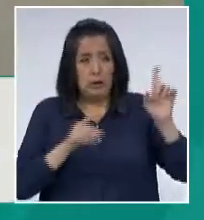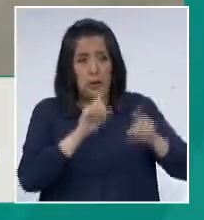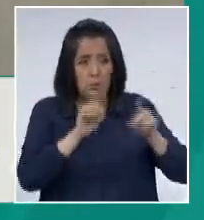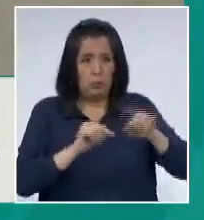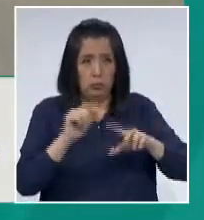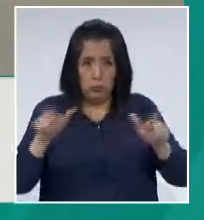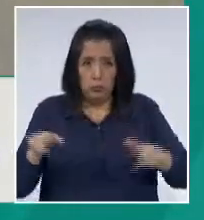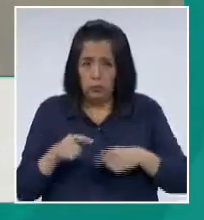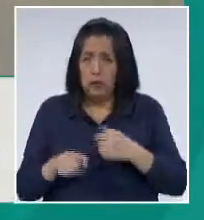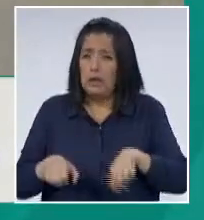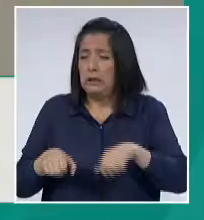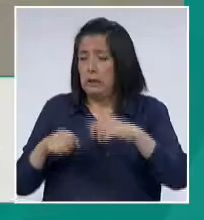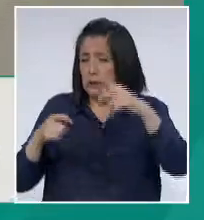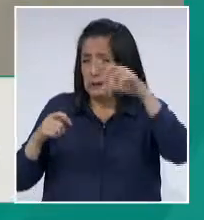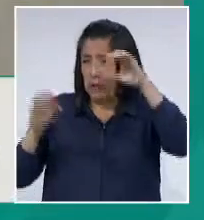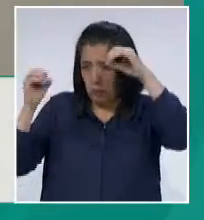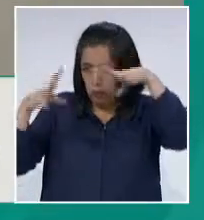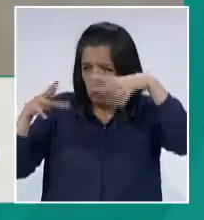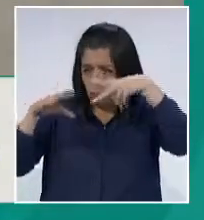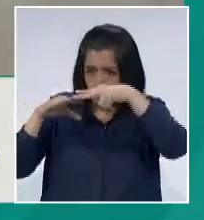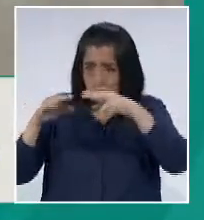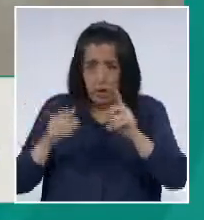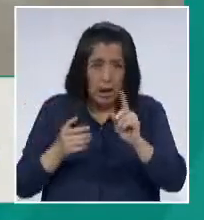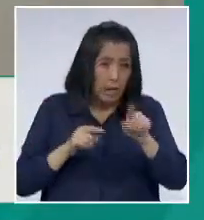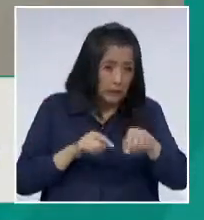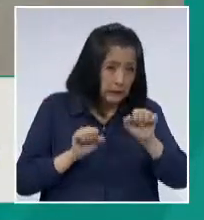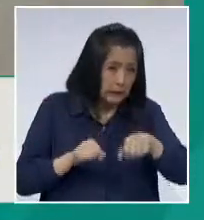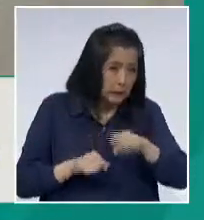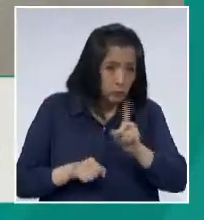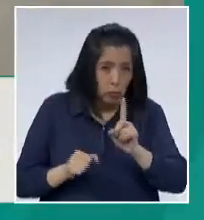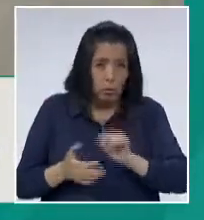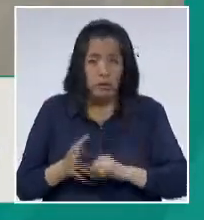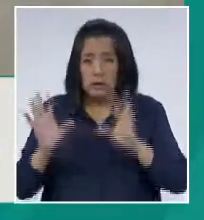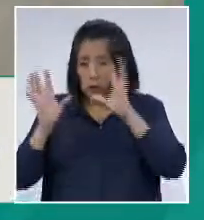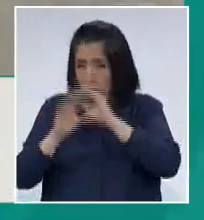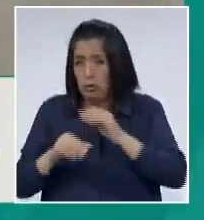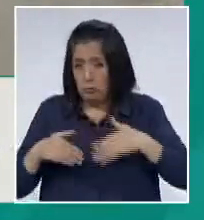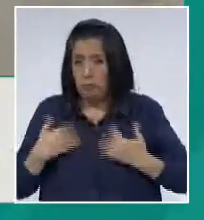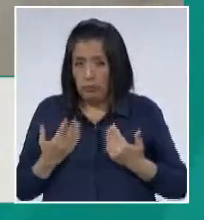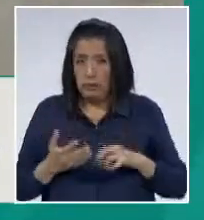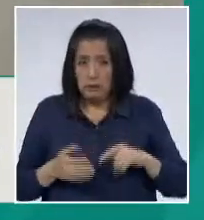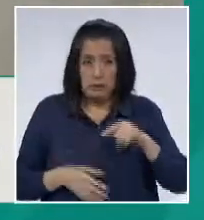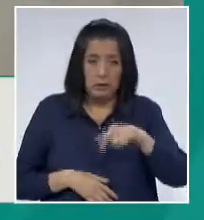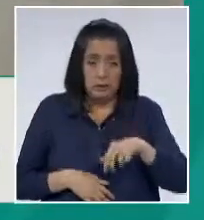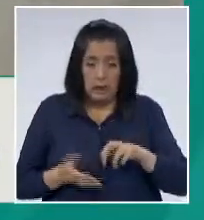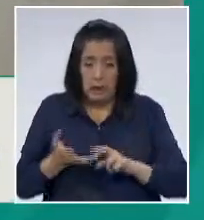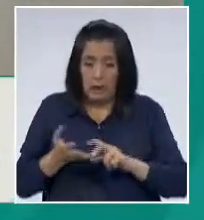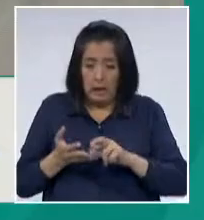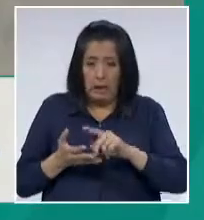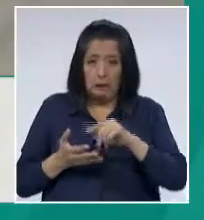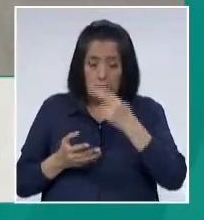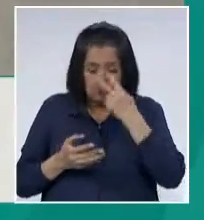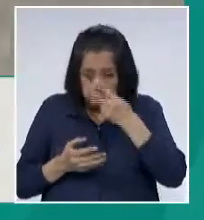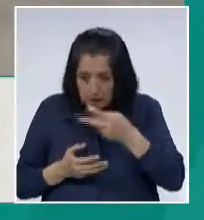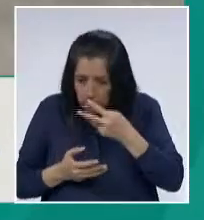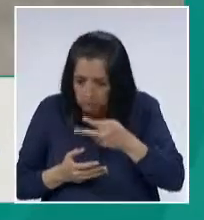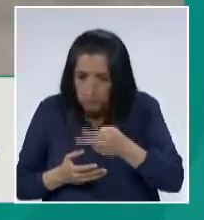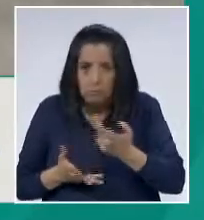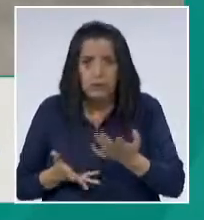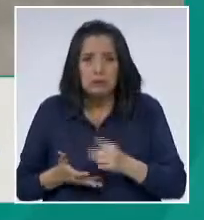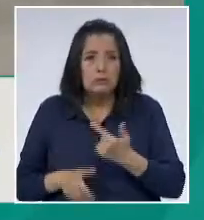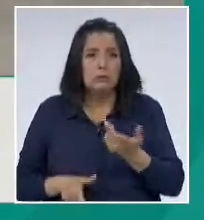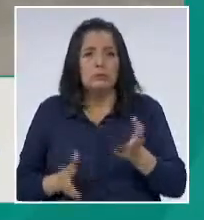de San Juan del Urigancho. En este lugar hay fluido eléctrico. Durante la noche ellos pueden desplazarse a través de estas escaleras, viendo al menos dónde pueden